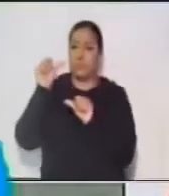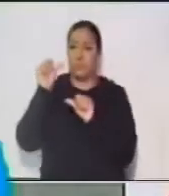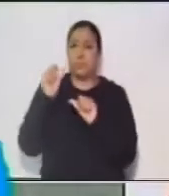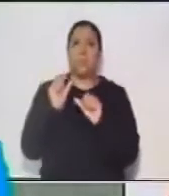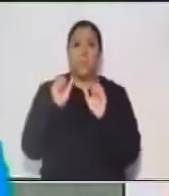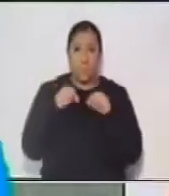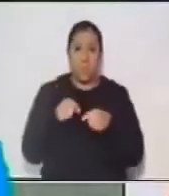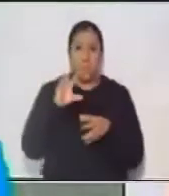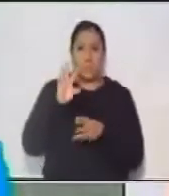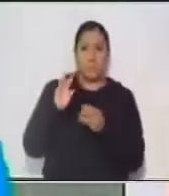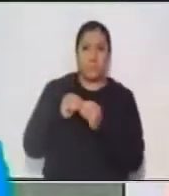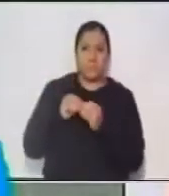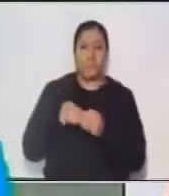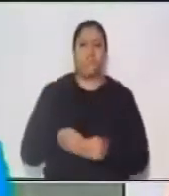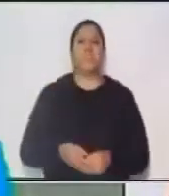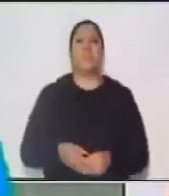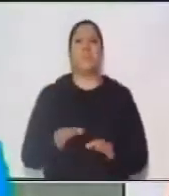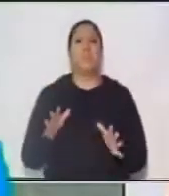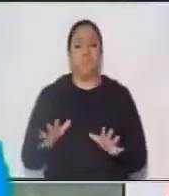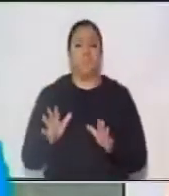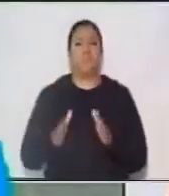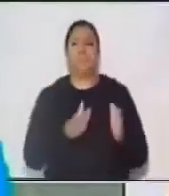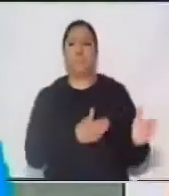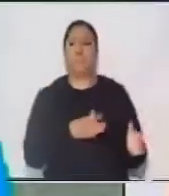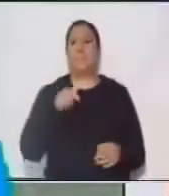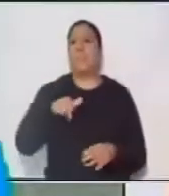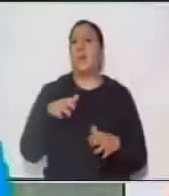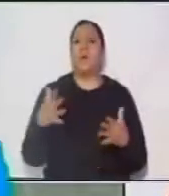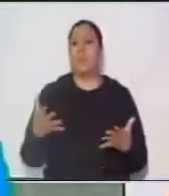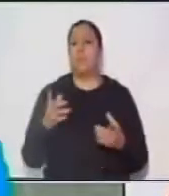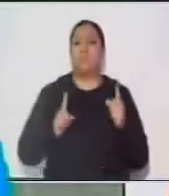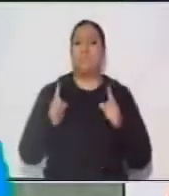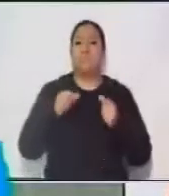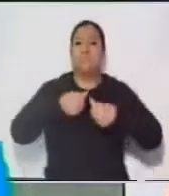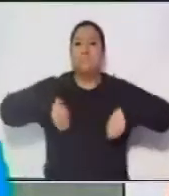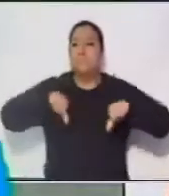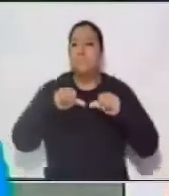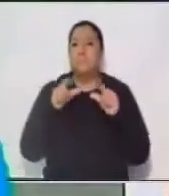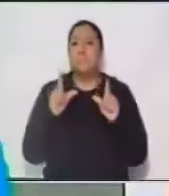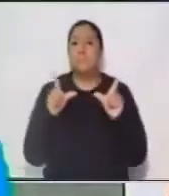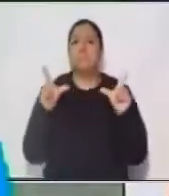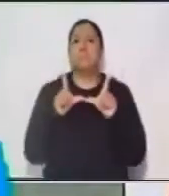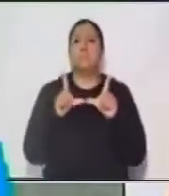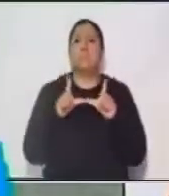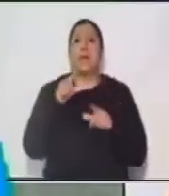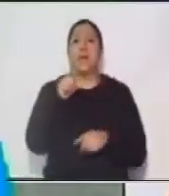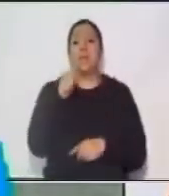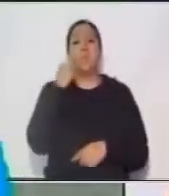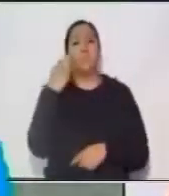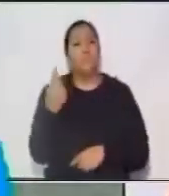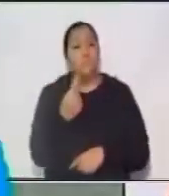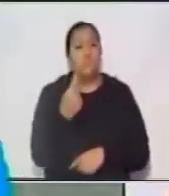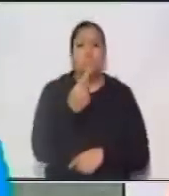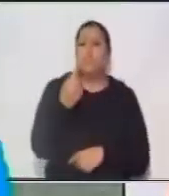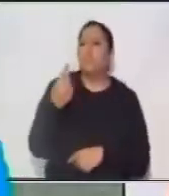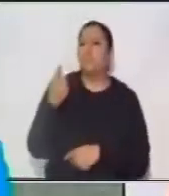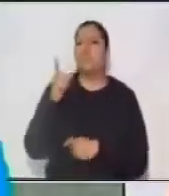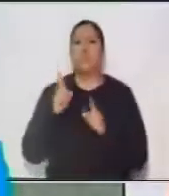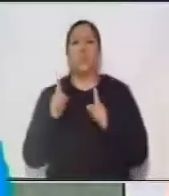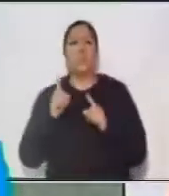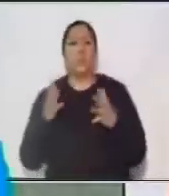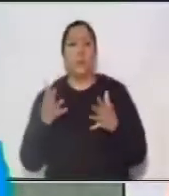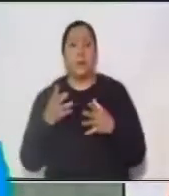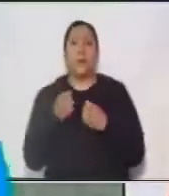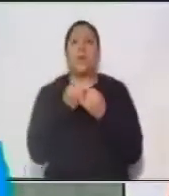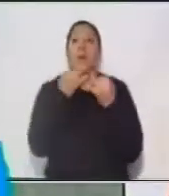para encontrar el área de un cuadrilátero, lo que debes de buscar es la cantidad de